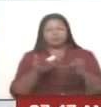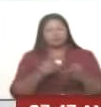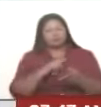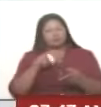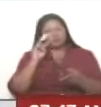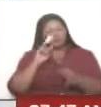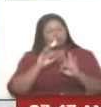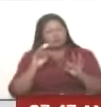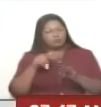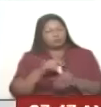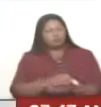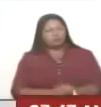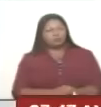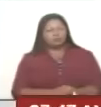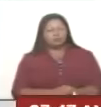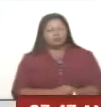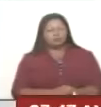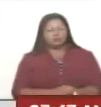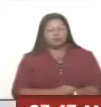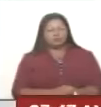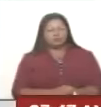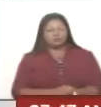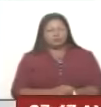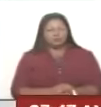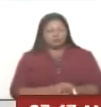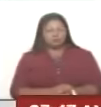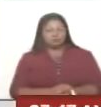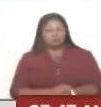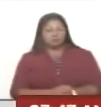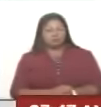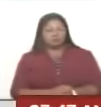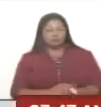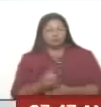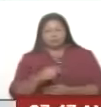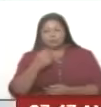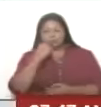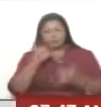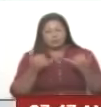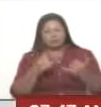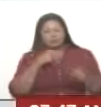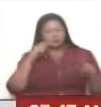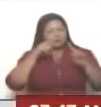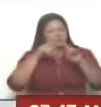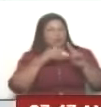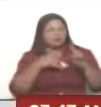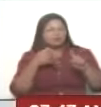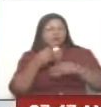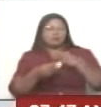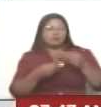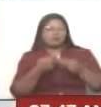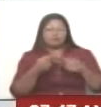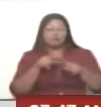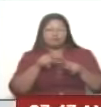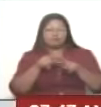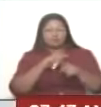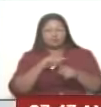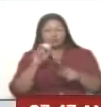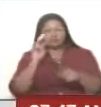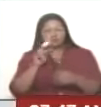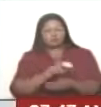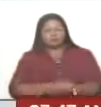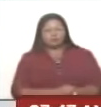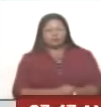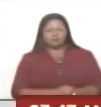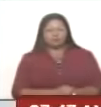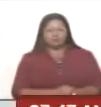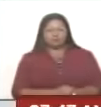gobierno socialista. Y esto lo digo a propósito de que en el medio de todas